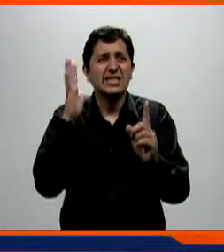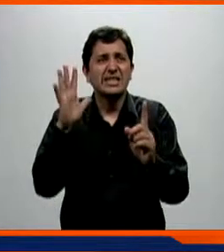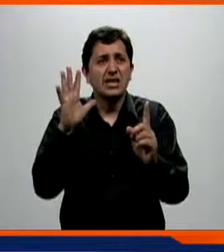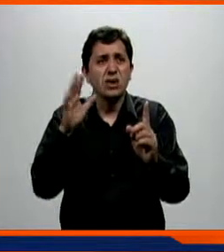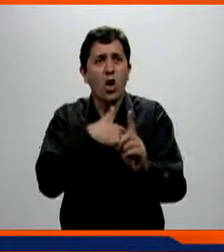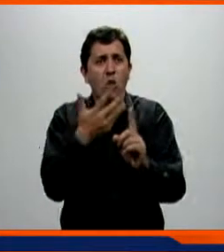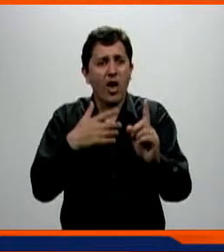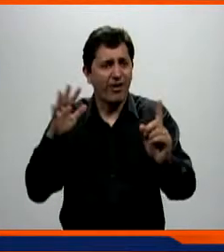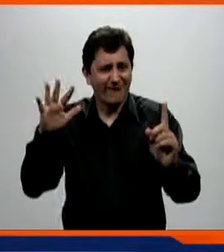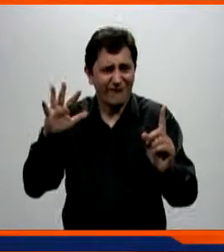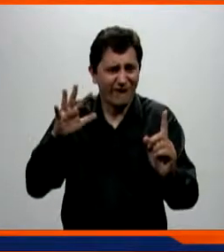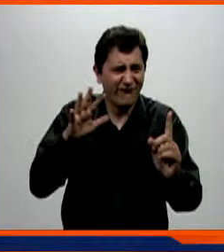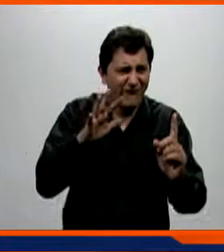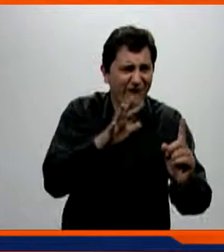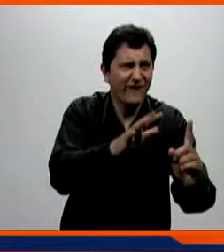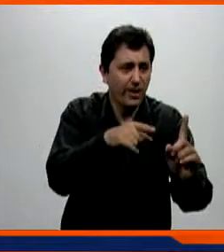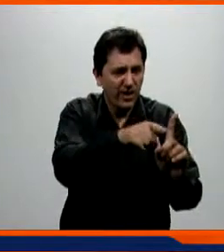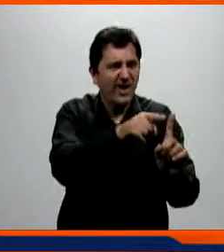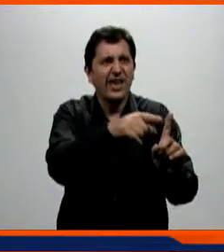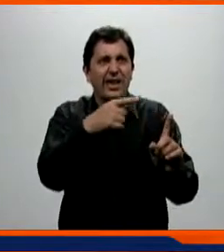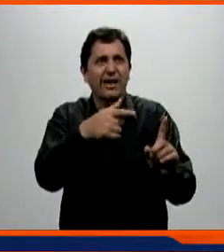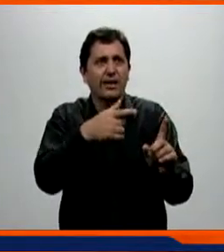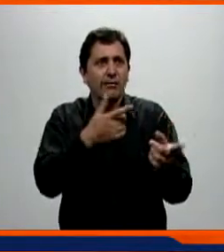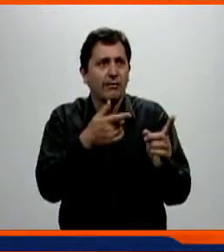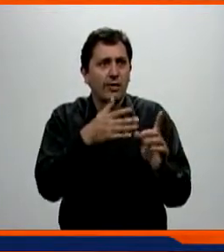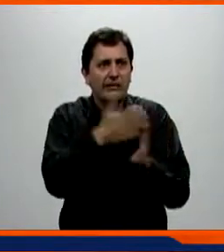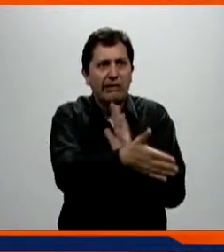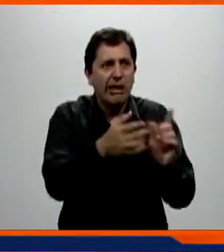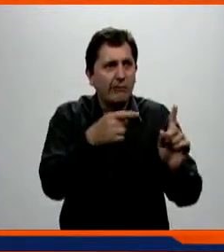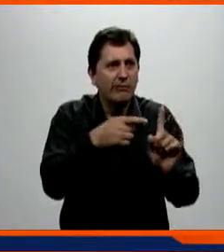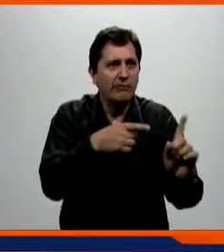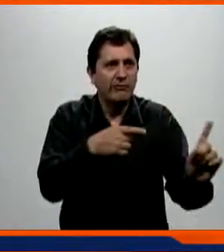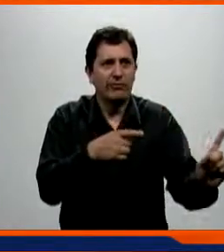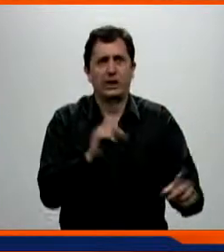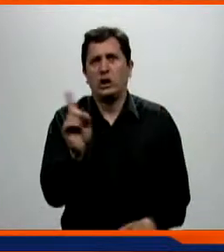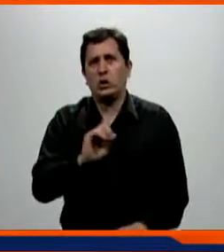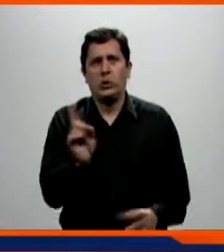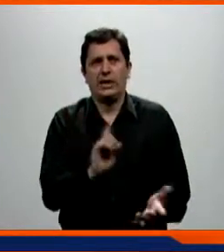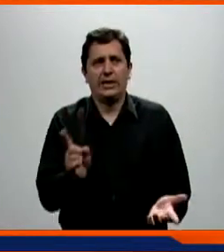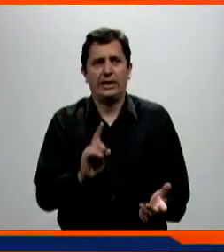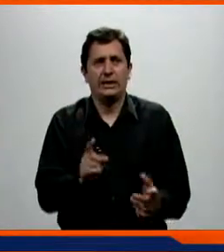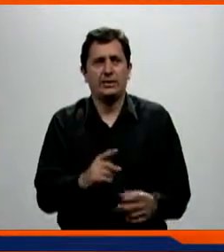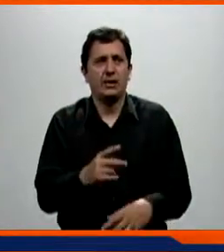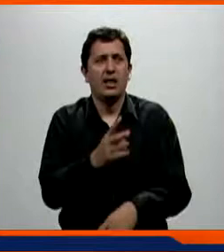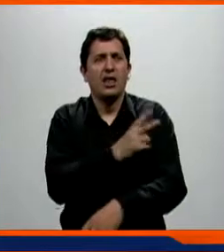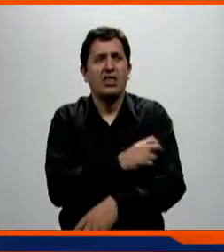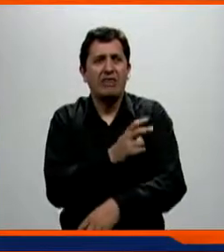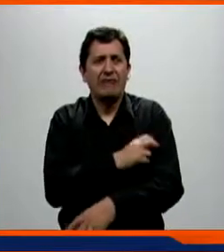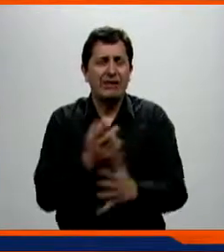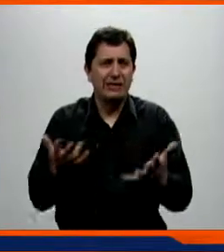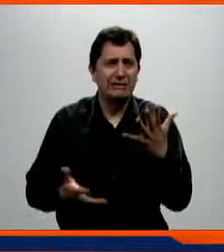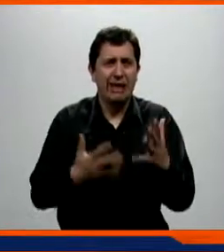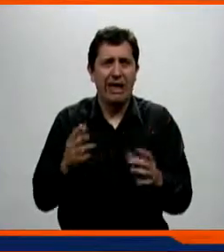jugadores corriendo para atrás, observándole la camiseta al rival, algo que nunca es recomendable ni es bueno. Obliga al defensa a tener